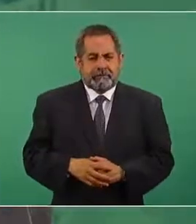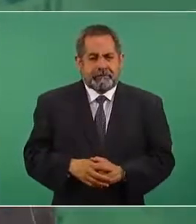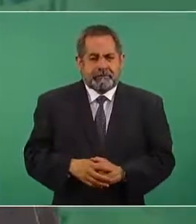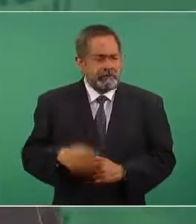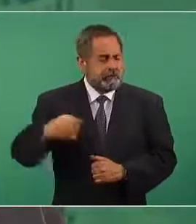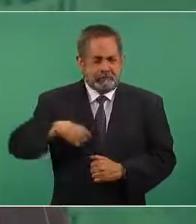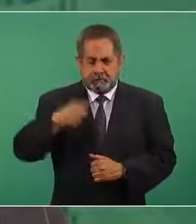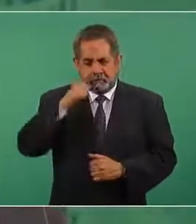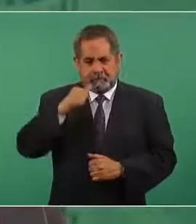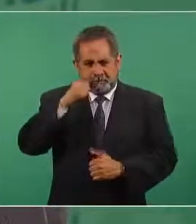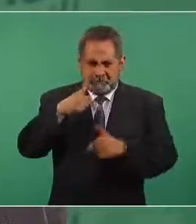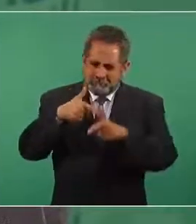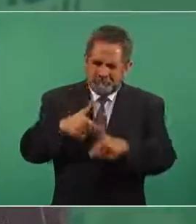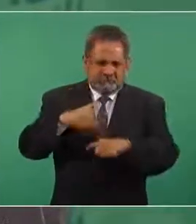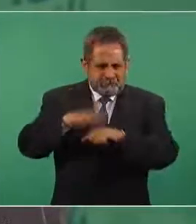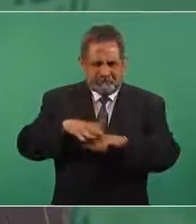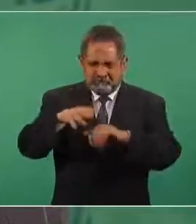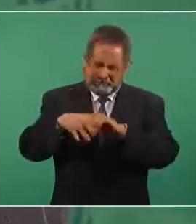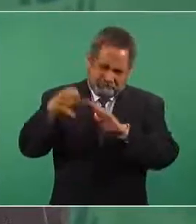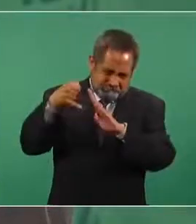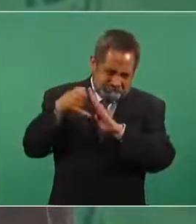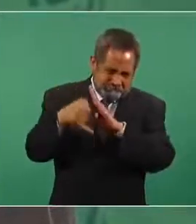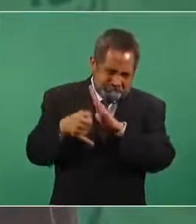siempre vamos a estar profundizando,